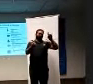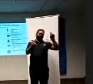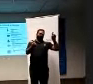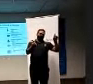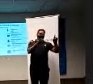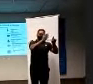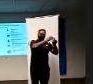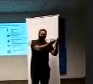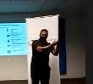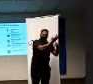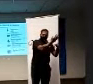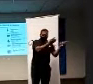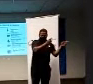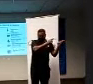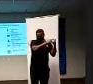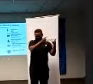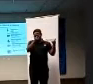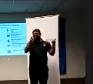ya mencionado.